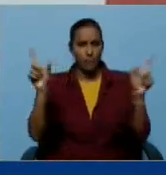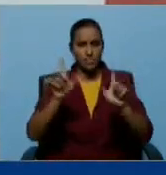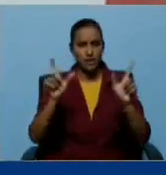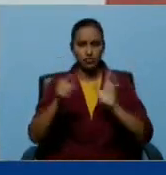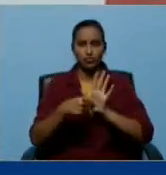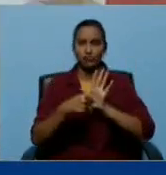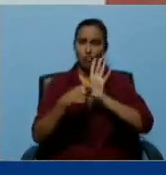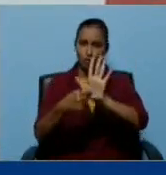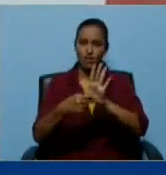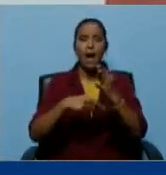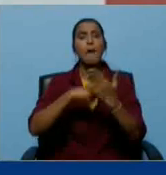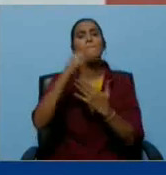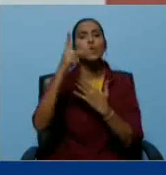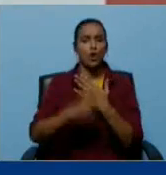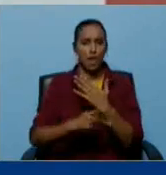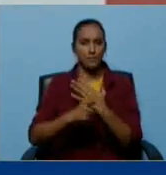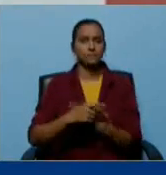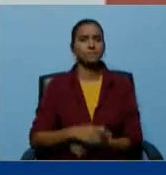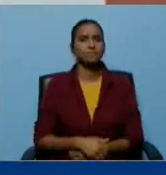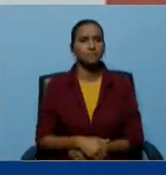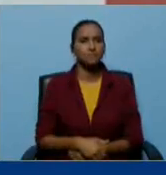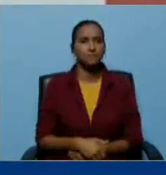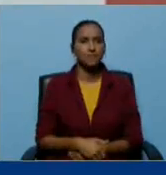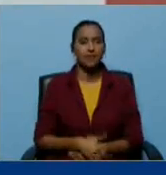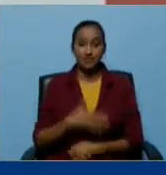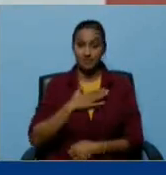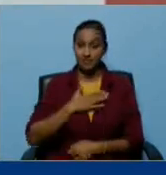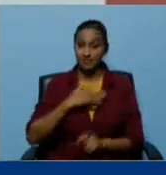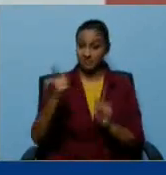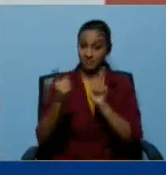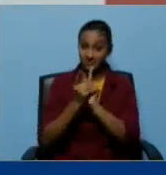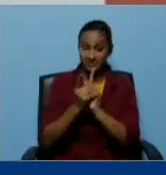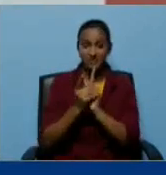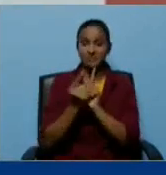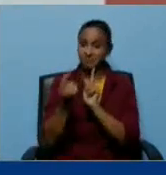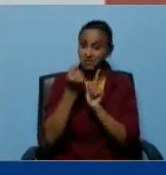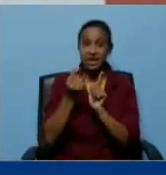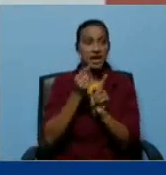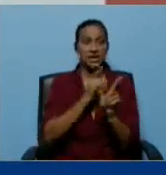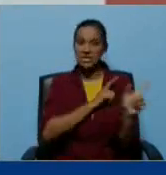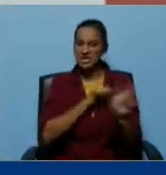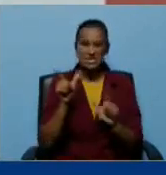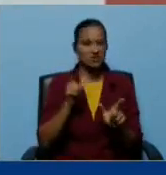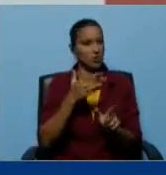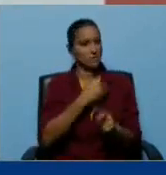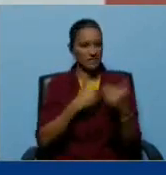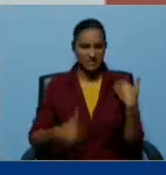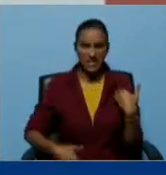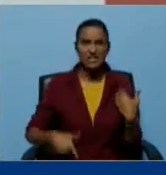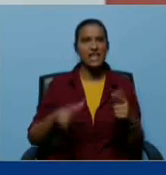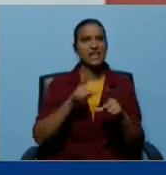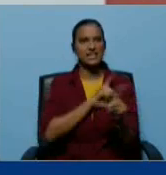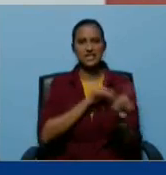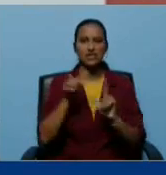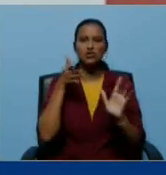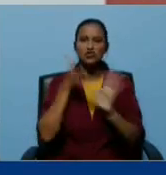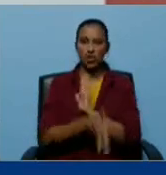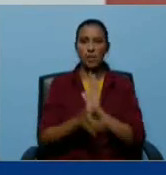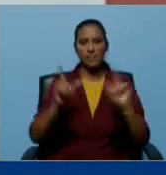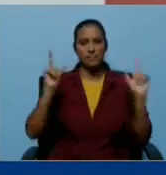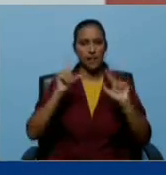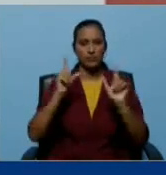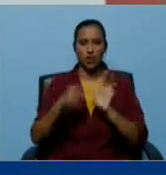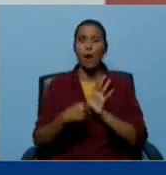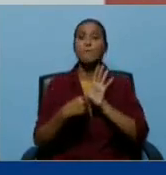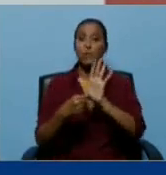Él me informó cuando yo llegué aquí. Presidente, tengo listo el nuevo programa de las calles a las redes desde el diván. Se